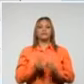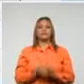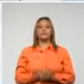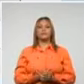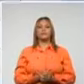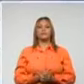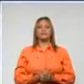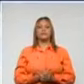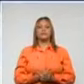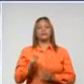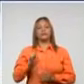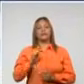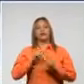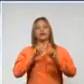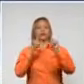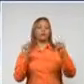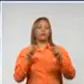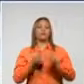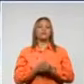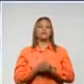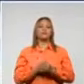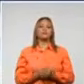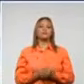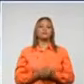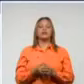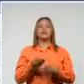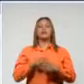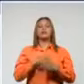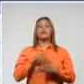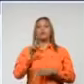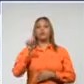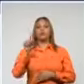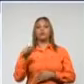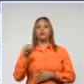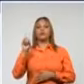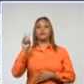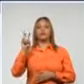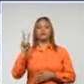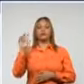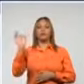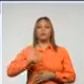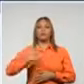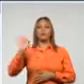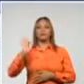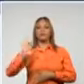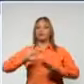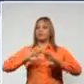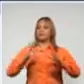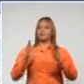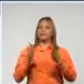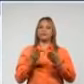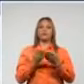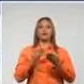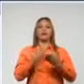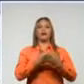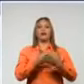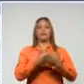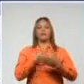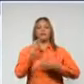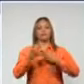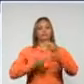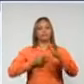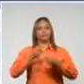en nuestro país, que representa el 1,02% de todas las muestras analizadas.